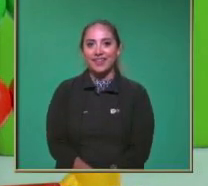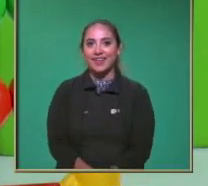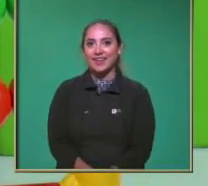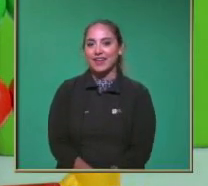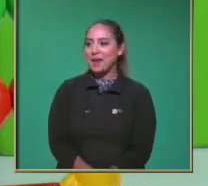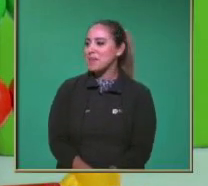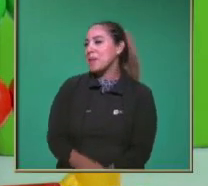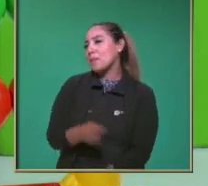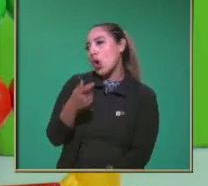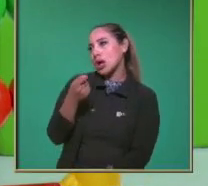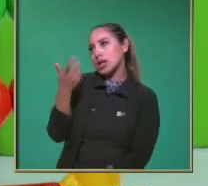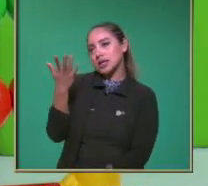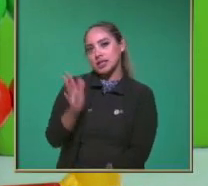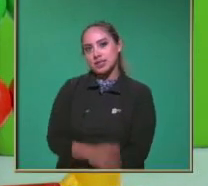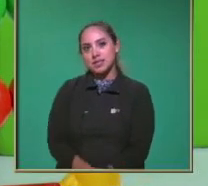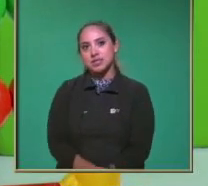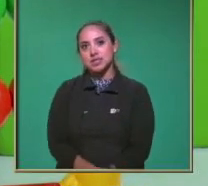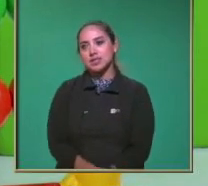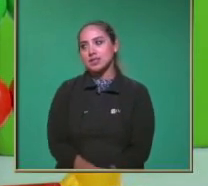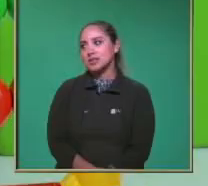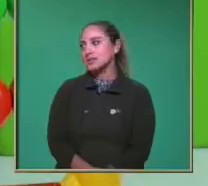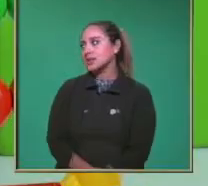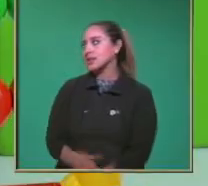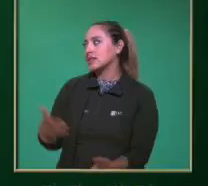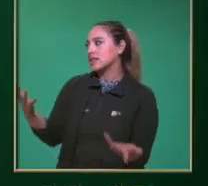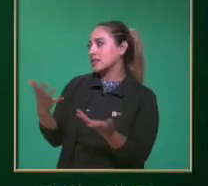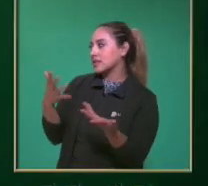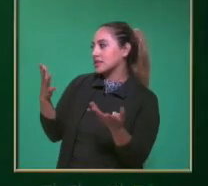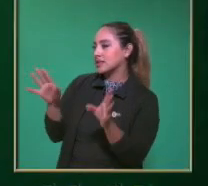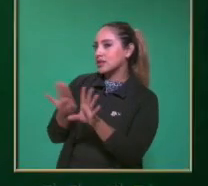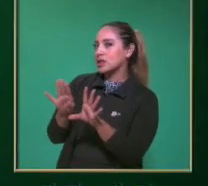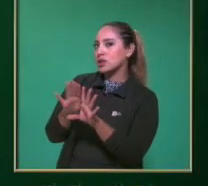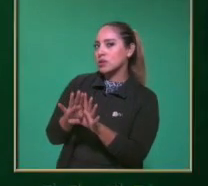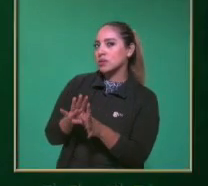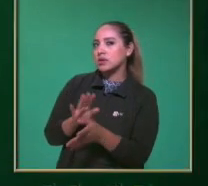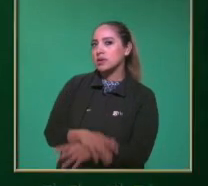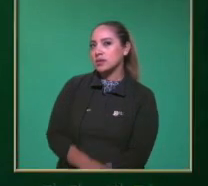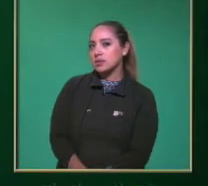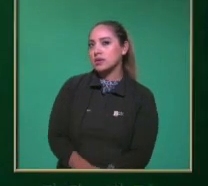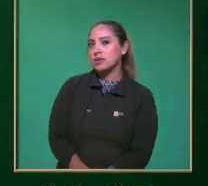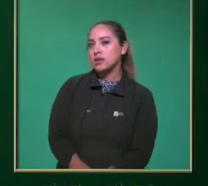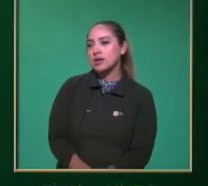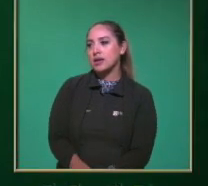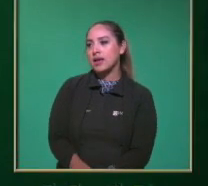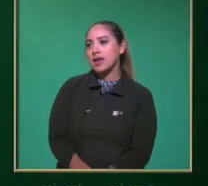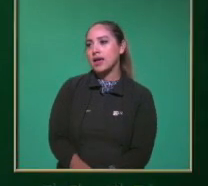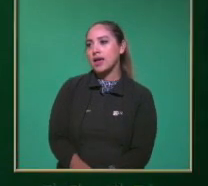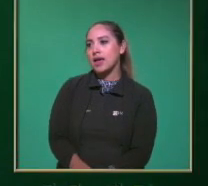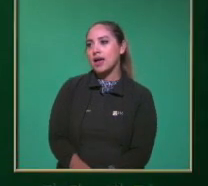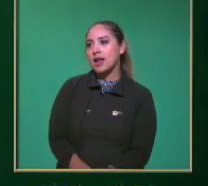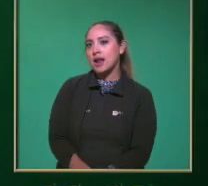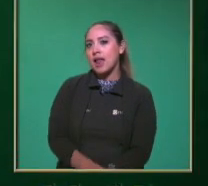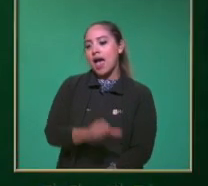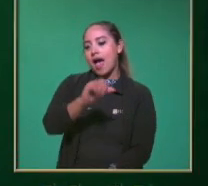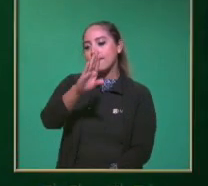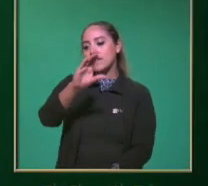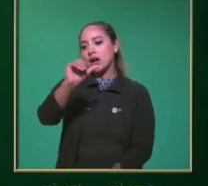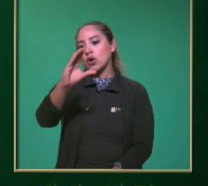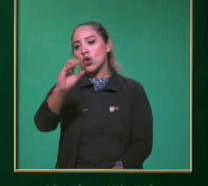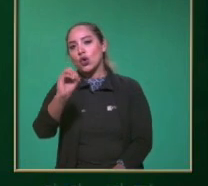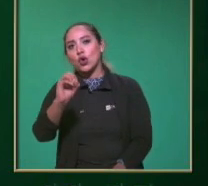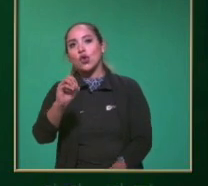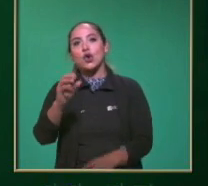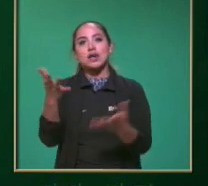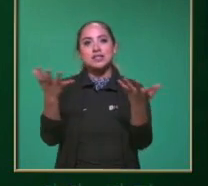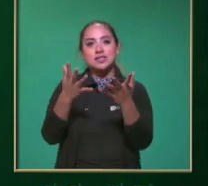bien poquitas. Pues aquí, ¿qué hicimos? Como dice la maestra Yuli, con el abaco fue más fácil. Sumamos